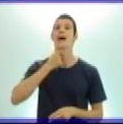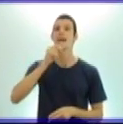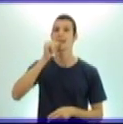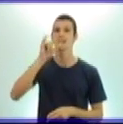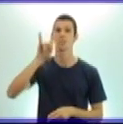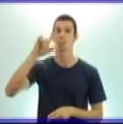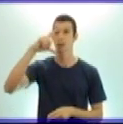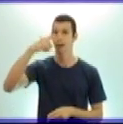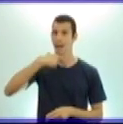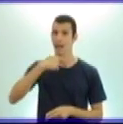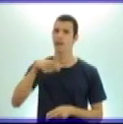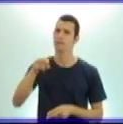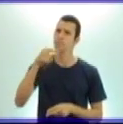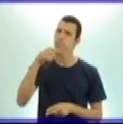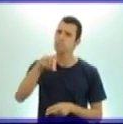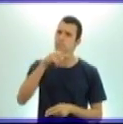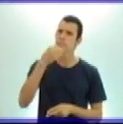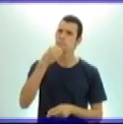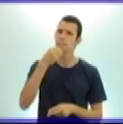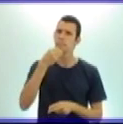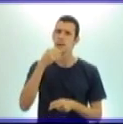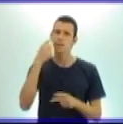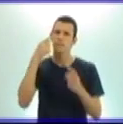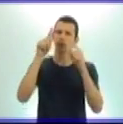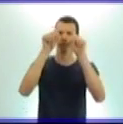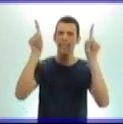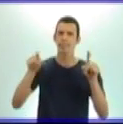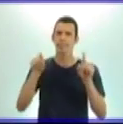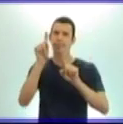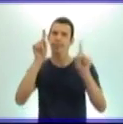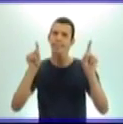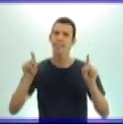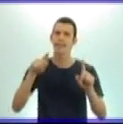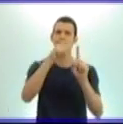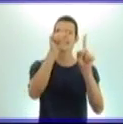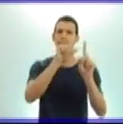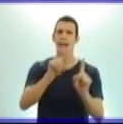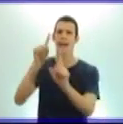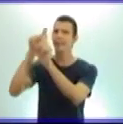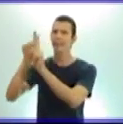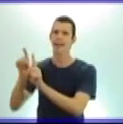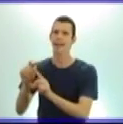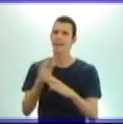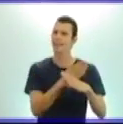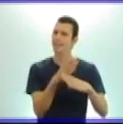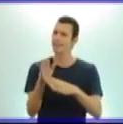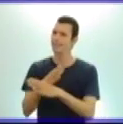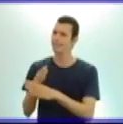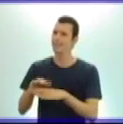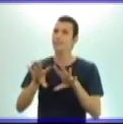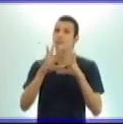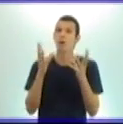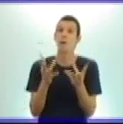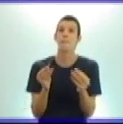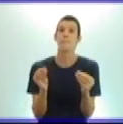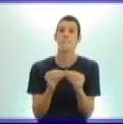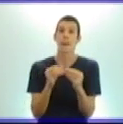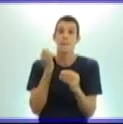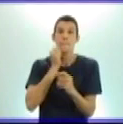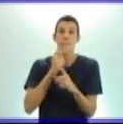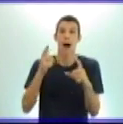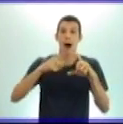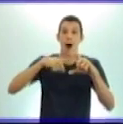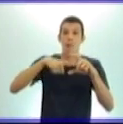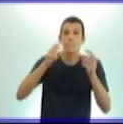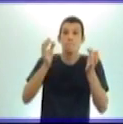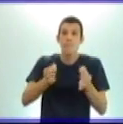tema y otras anécdotas referidas a la participación de Camilo Cienfuegos y Ernesto Guevara